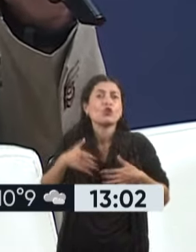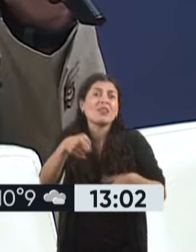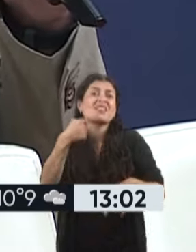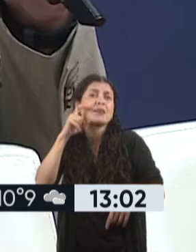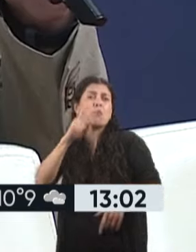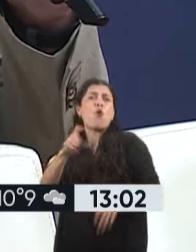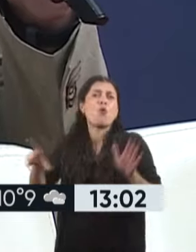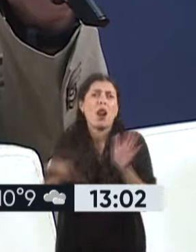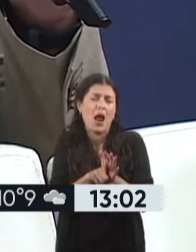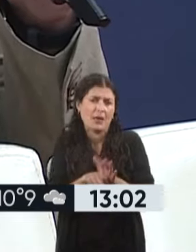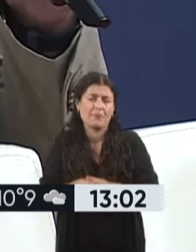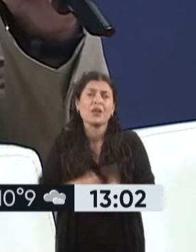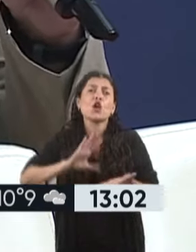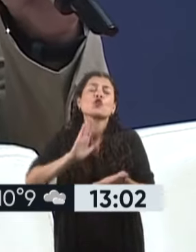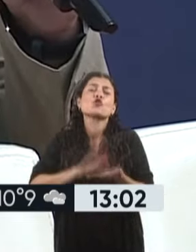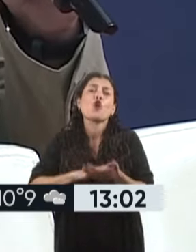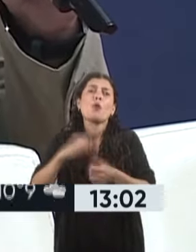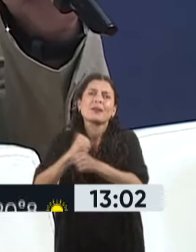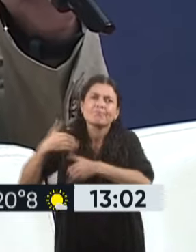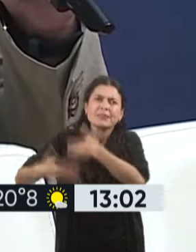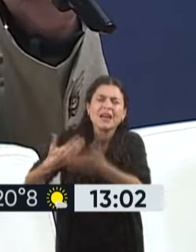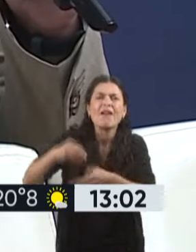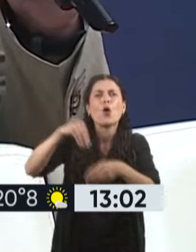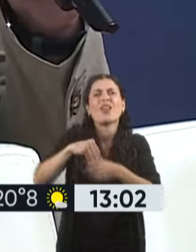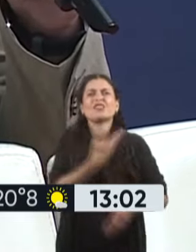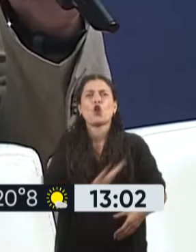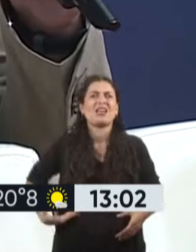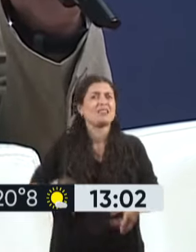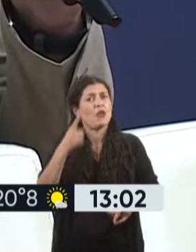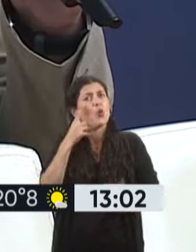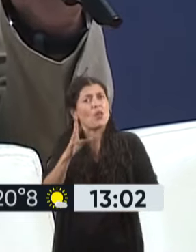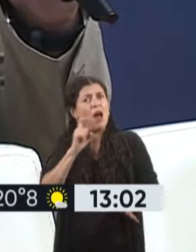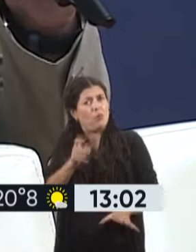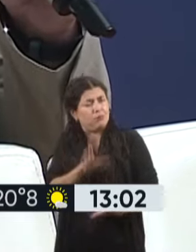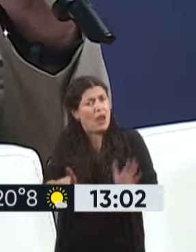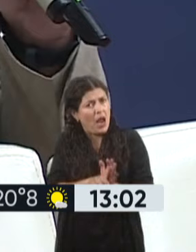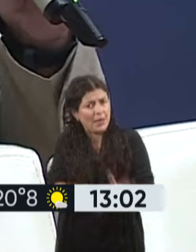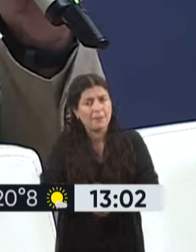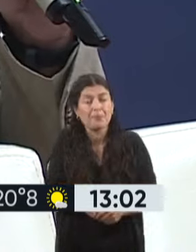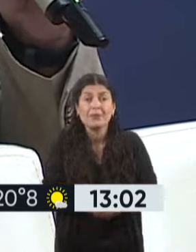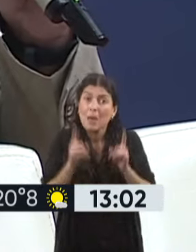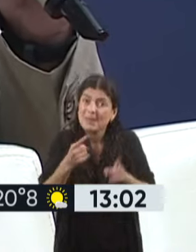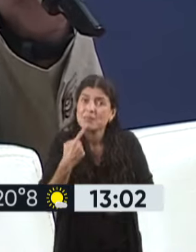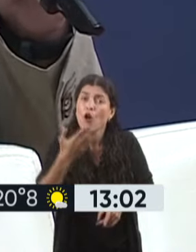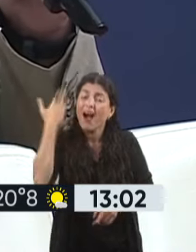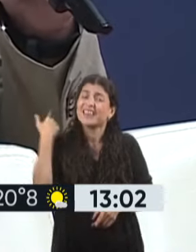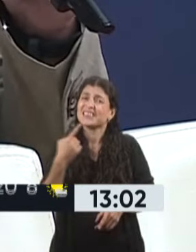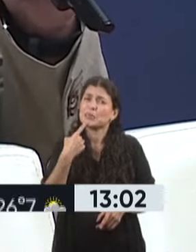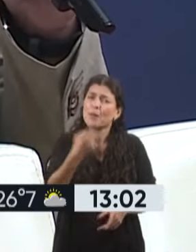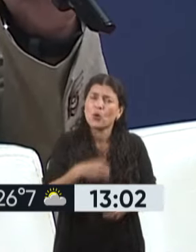o injustificado de la jefatura. Correcto. ¿Y? En cuanto a lo que le preguntaba anteriormente,